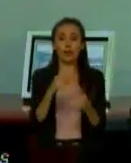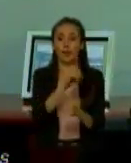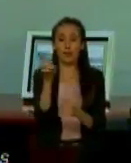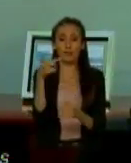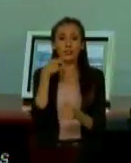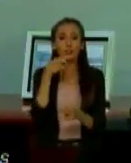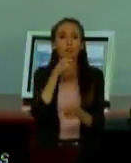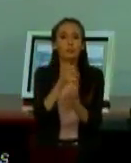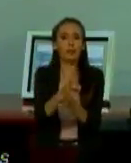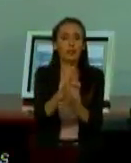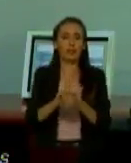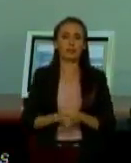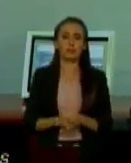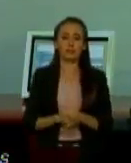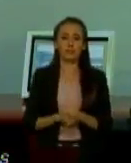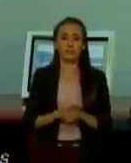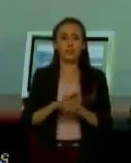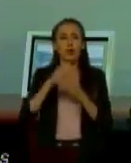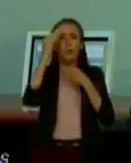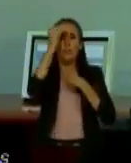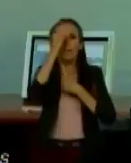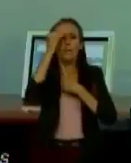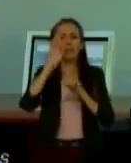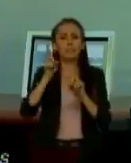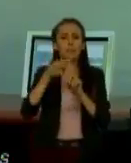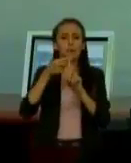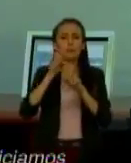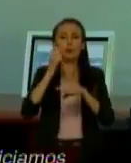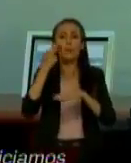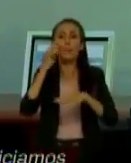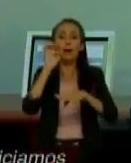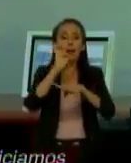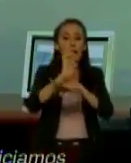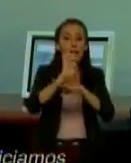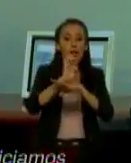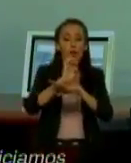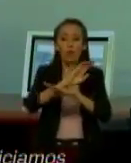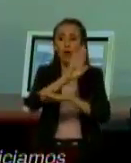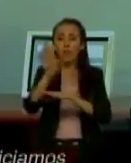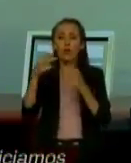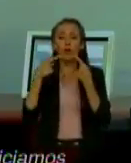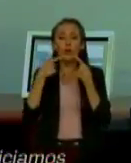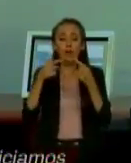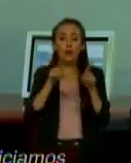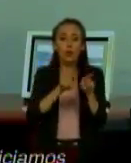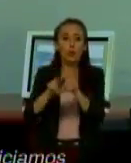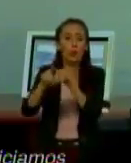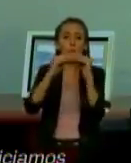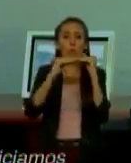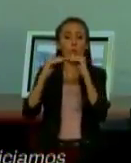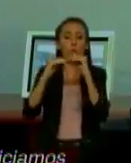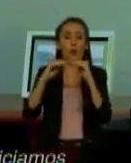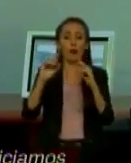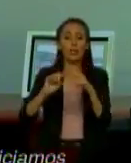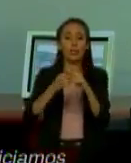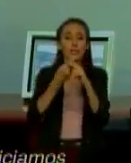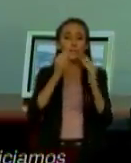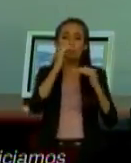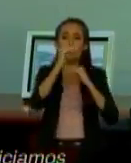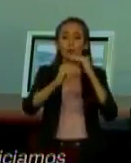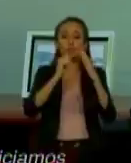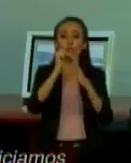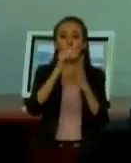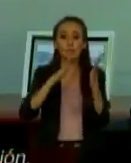lealtad. Con los principios y con la patria. Eso es consecuencia con todos los que iniciamos este